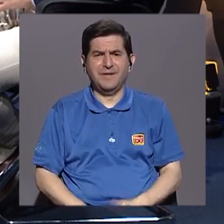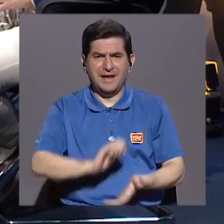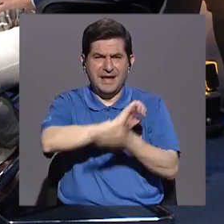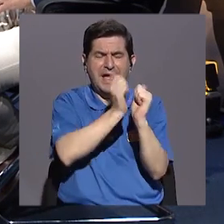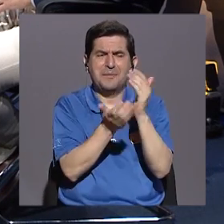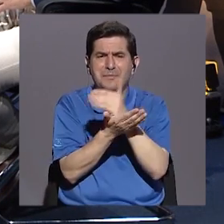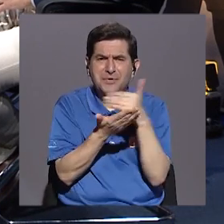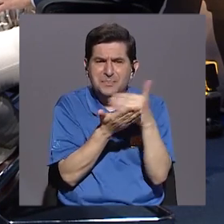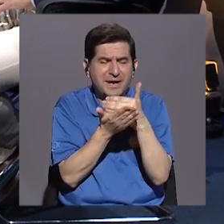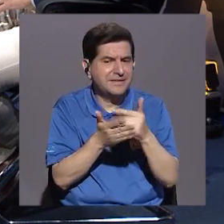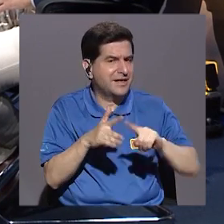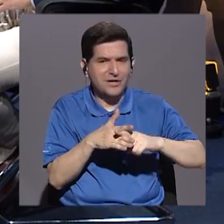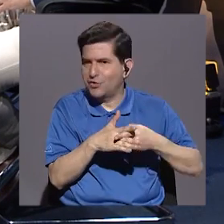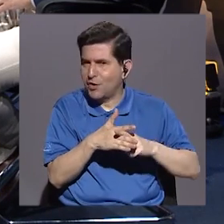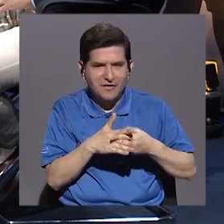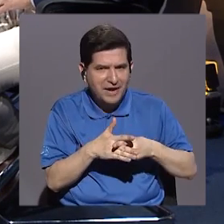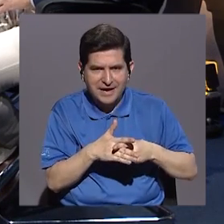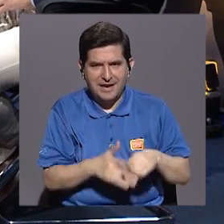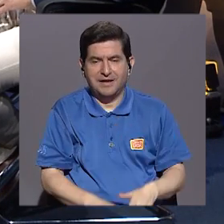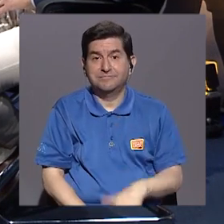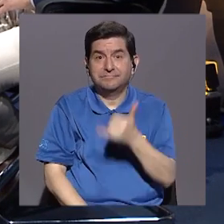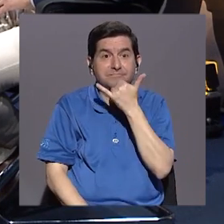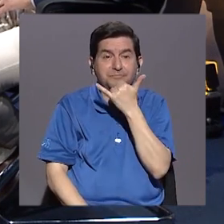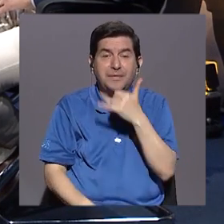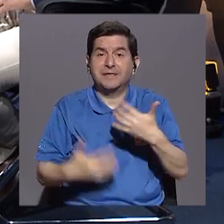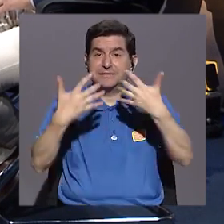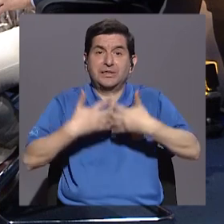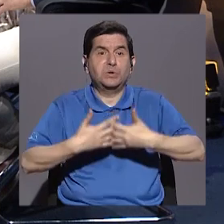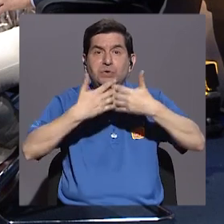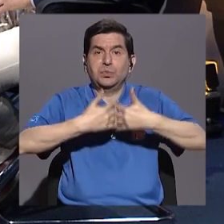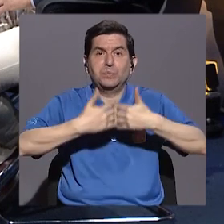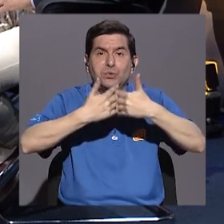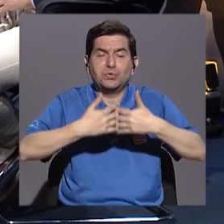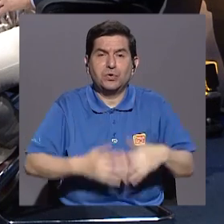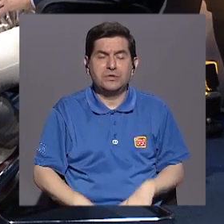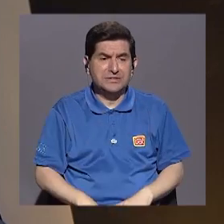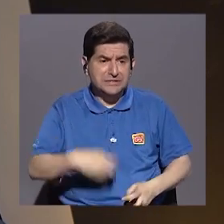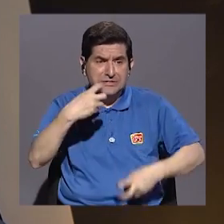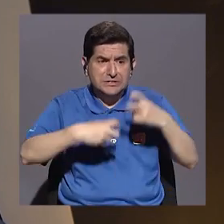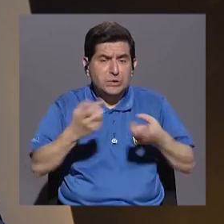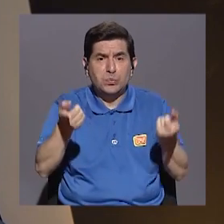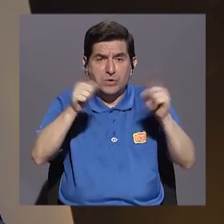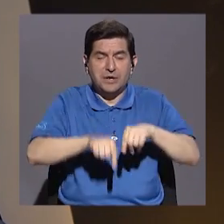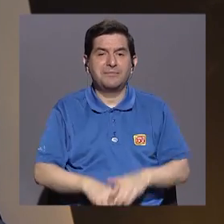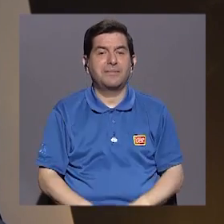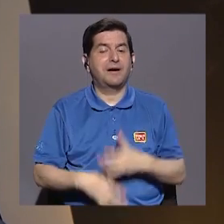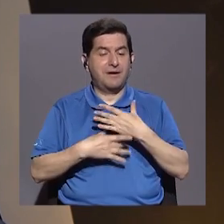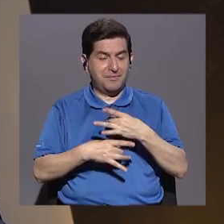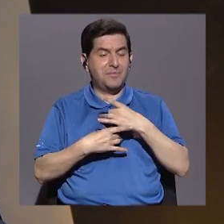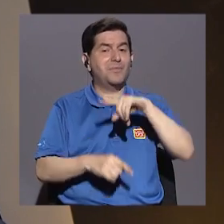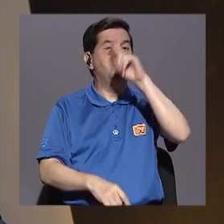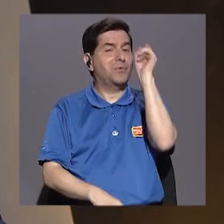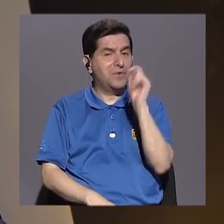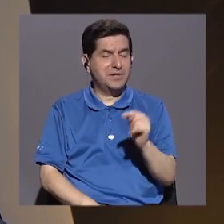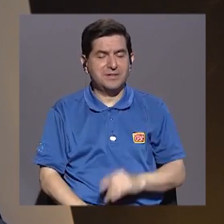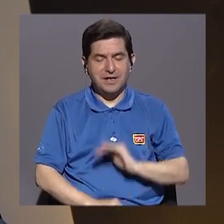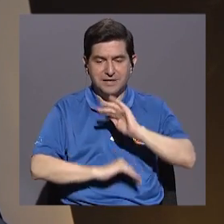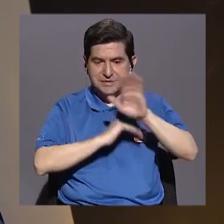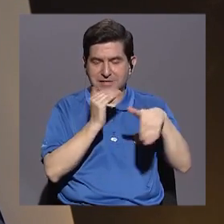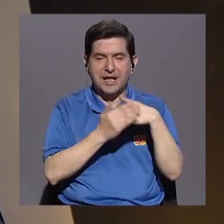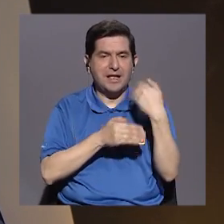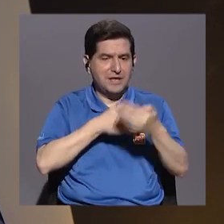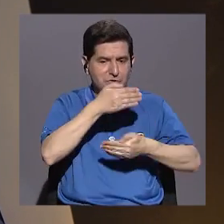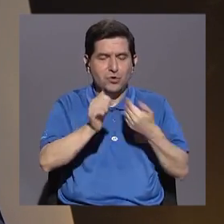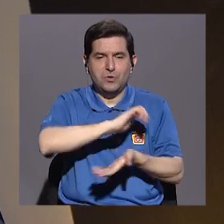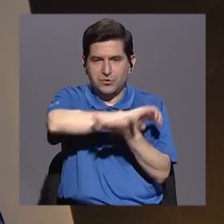más que todo es cambio de piezas no arreglo de piedras pues qué pasa con los motores cuando se dañó si es una interesante pregunta porque en toda